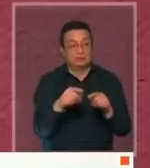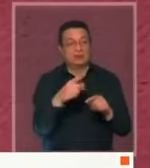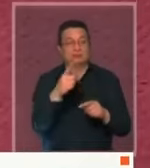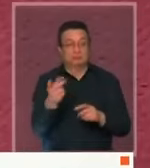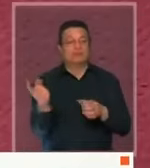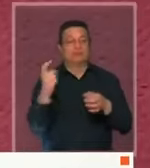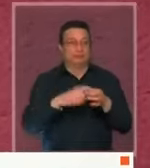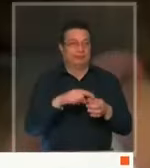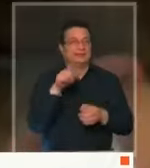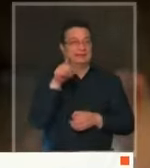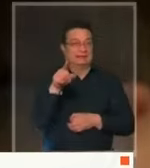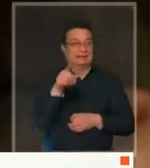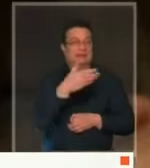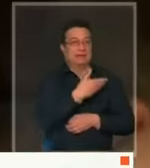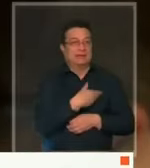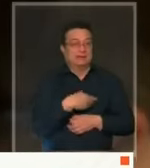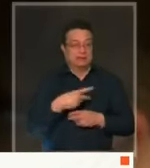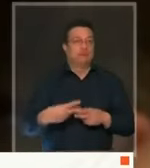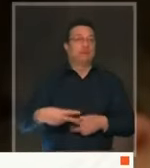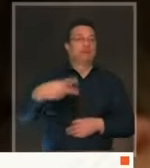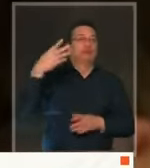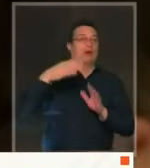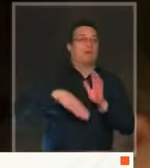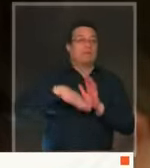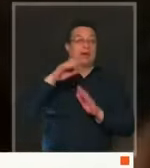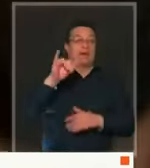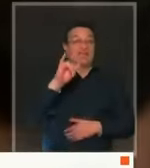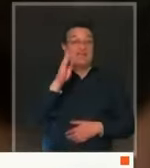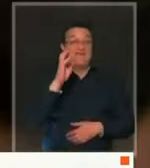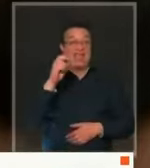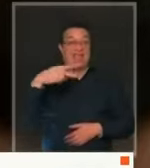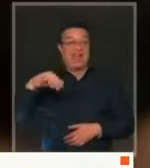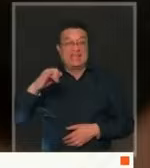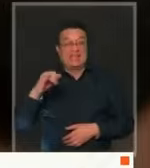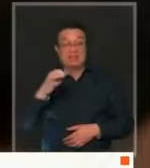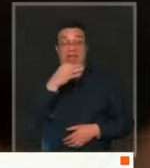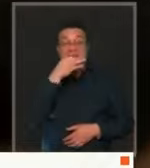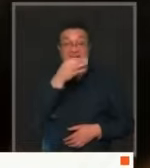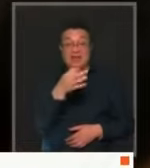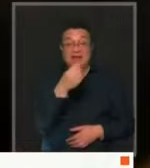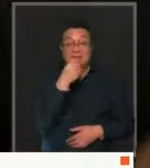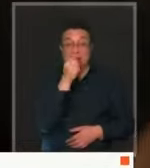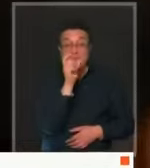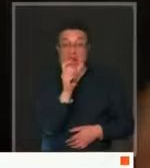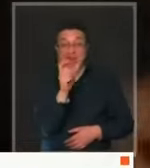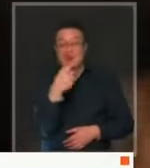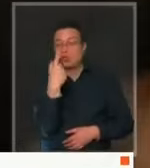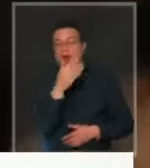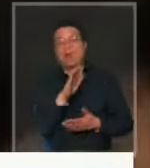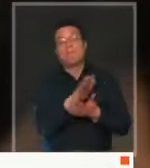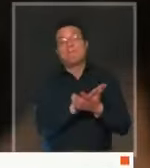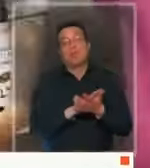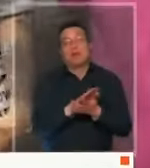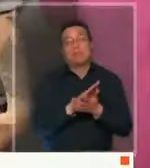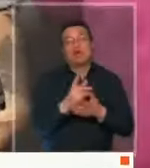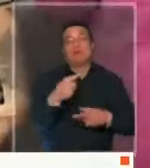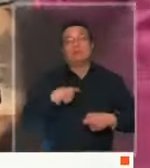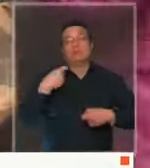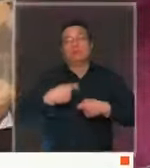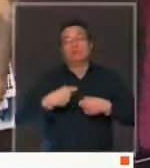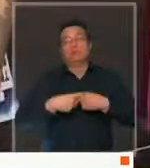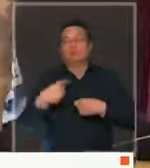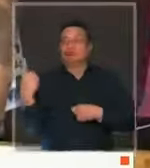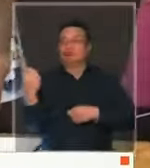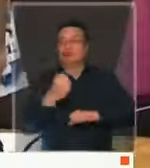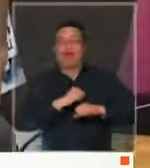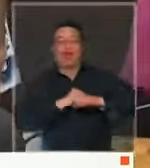mandatario, el que encendió la polémica. Ibáñez asegura que el antigabrielismo se traduce, por ejemplo, en la negativa de la oposición